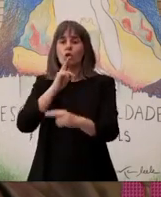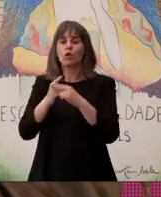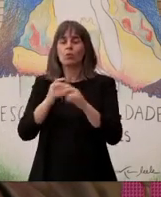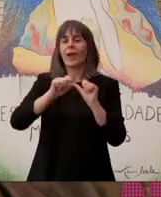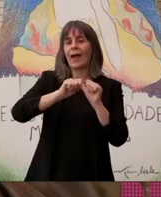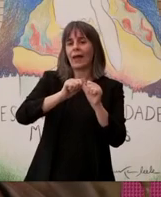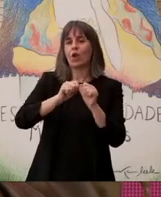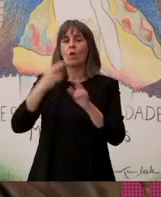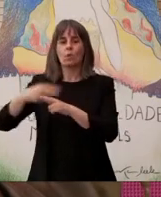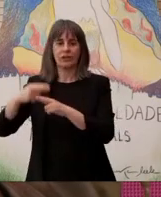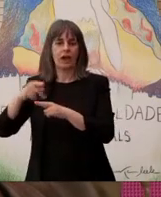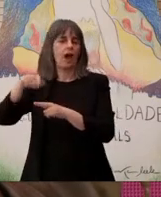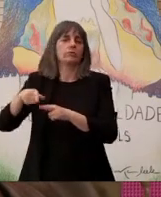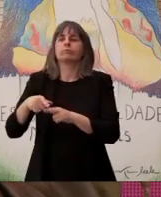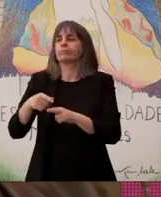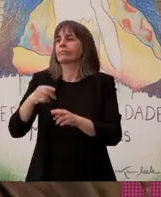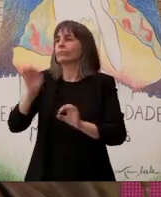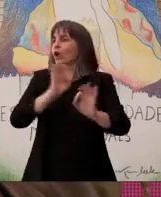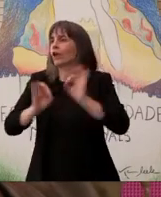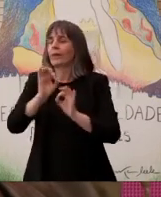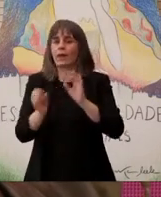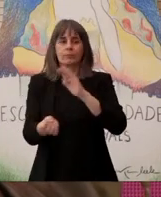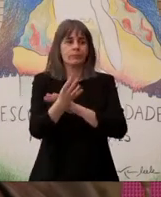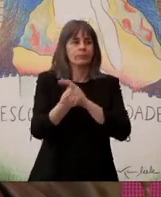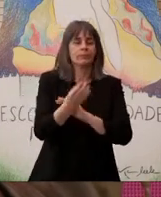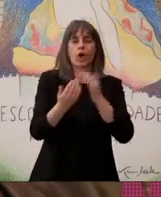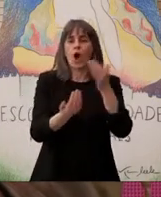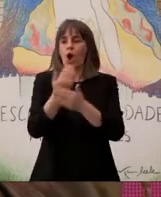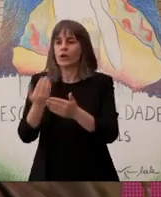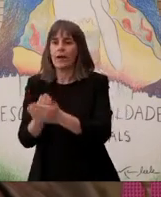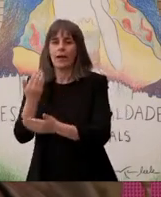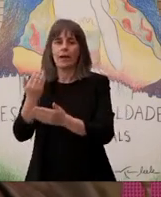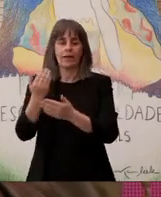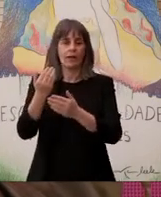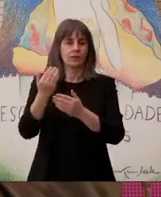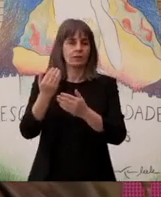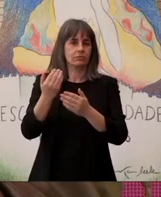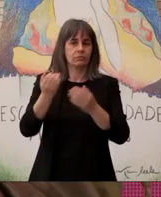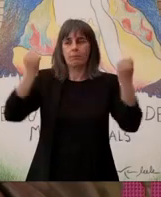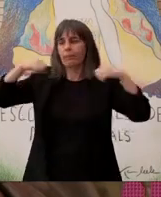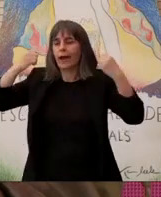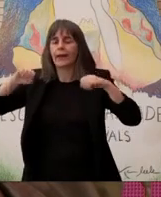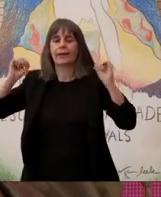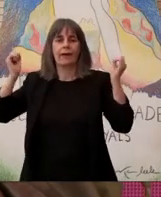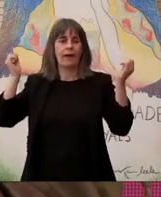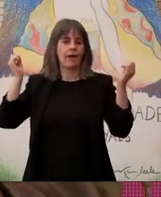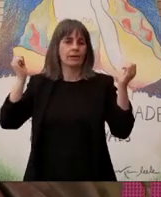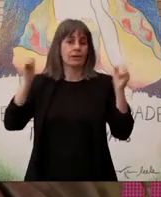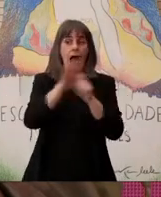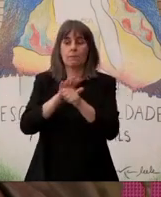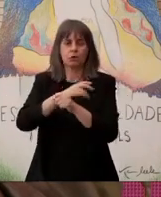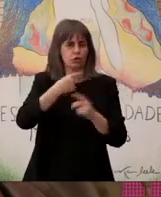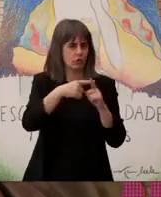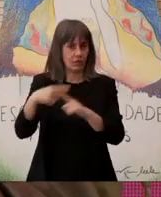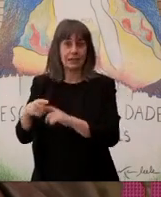falíamos moitas hornadas muy tortos procesos de escoita y de aprendizaje consulto sobre prácticas en diferentes ámbitos pero